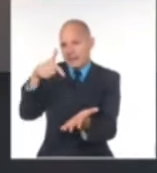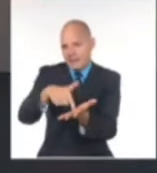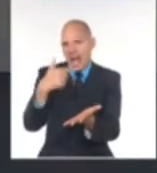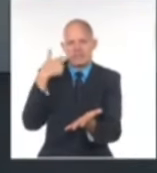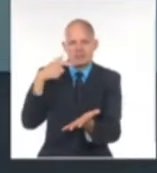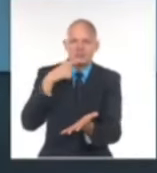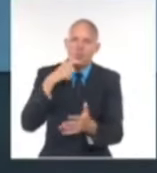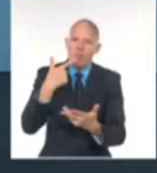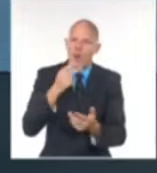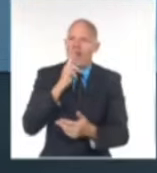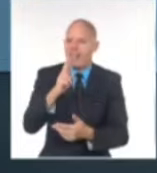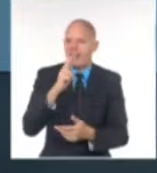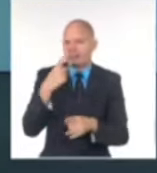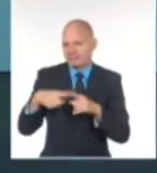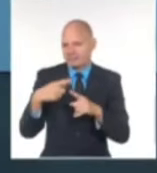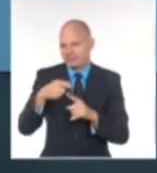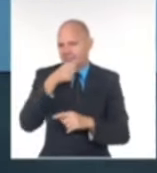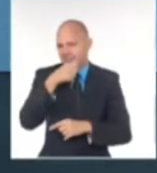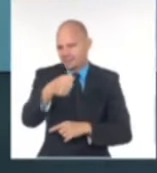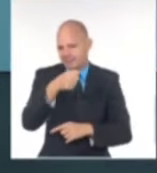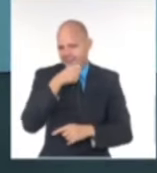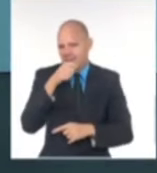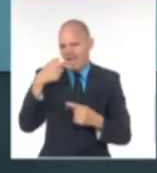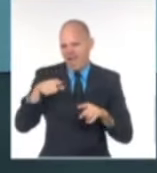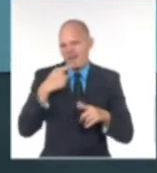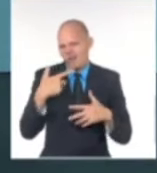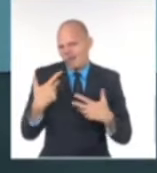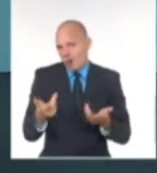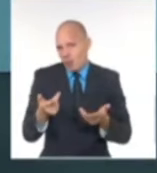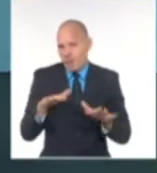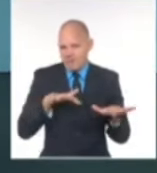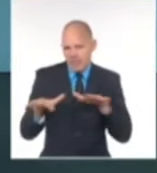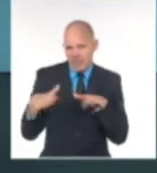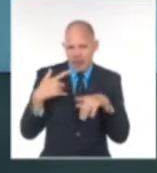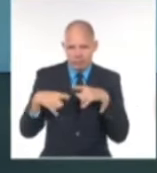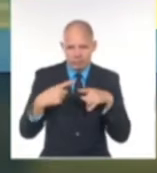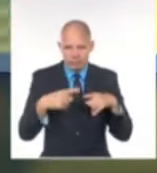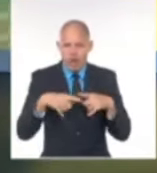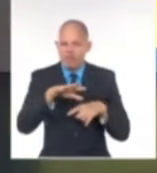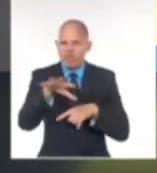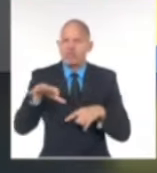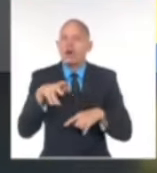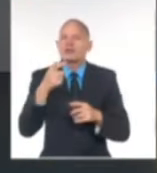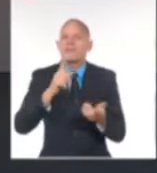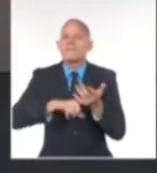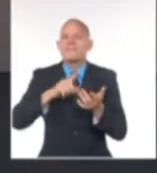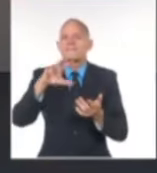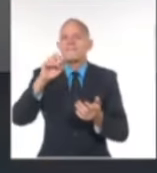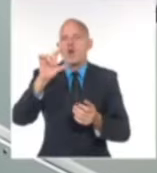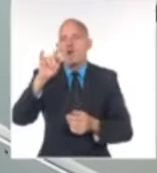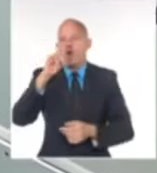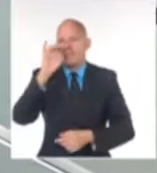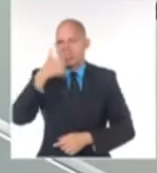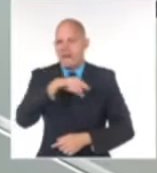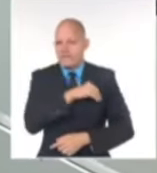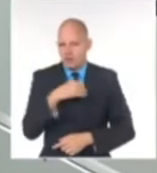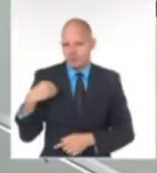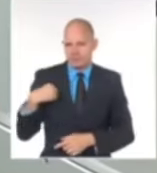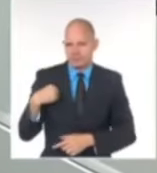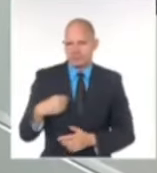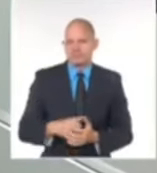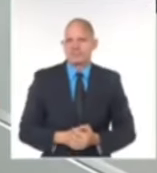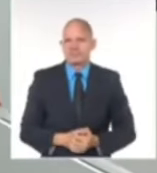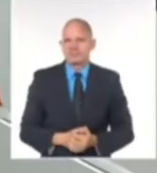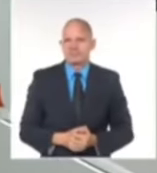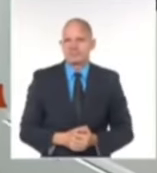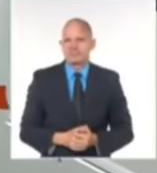colegas Hernández Luján y Duanis Hernández a propósito de su preparación en Polonia previo a los Juegos. Bueno,